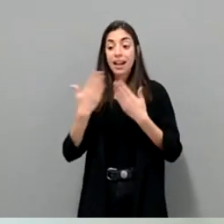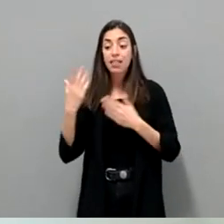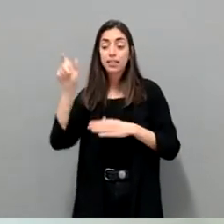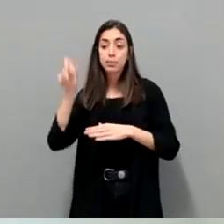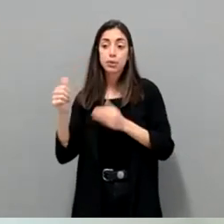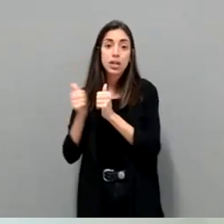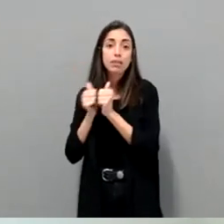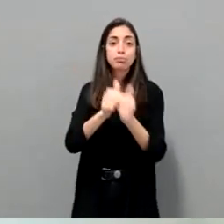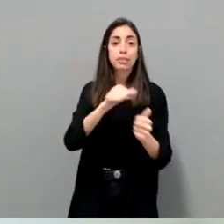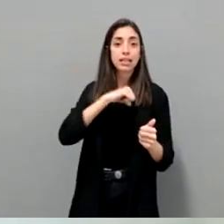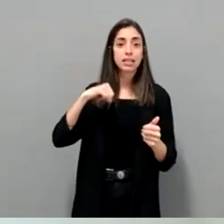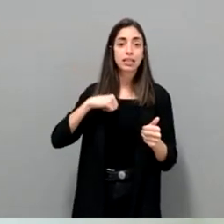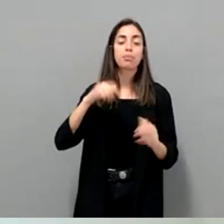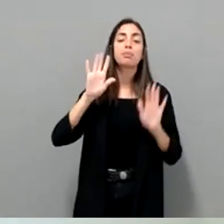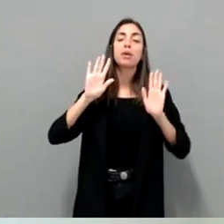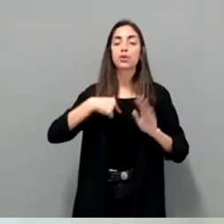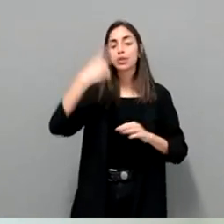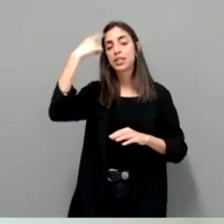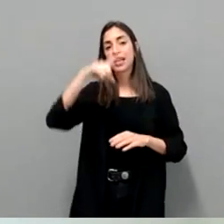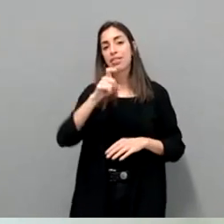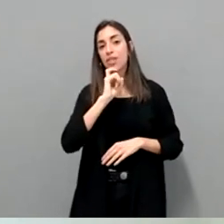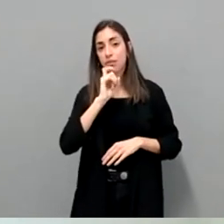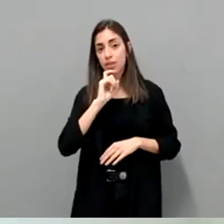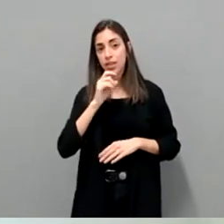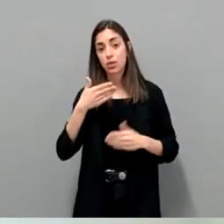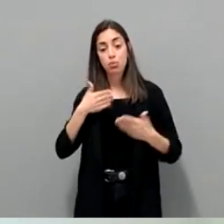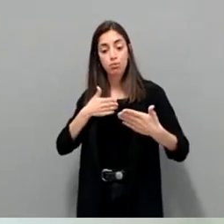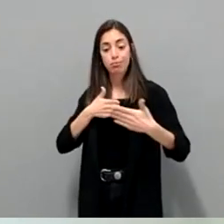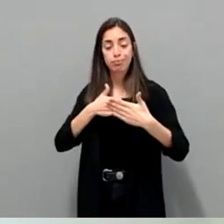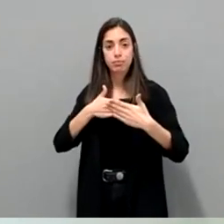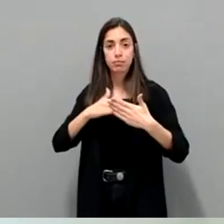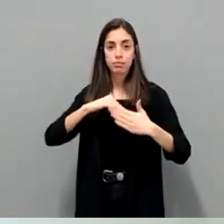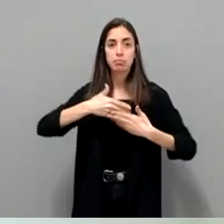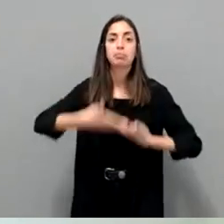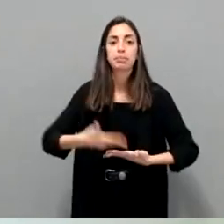pero sé que será difícil. Es otro muro que tendré que saltar.